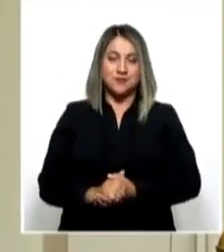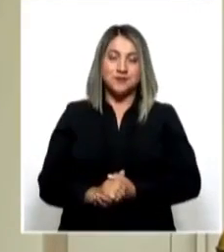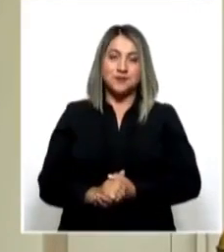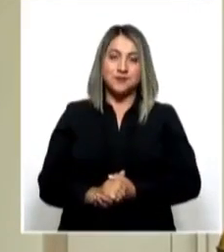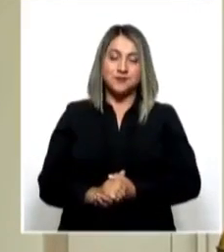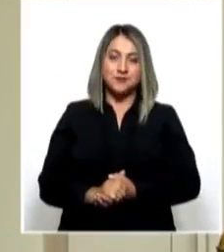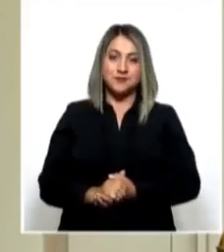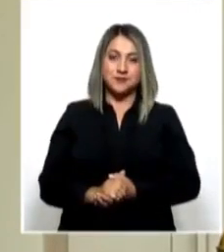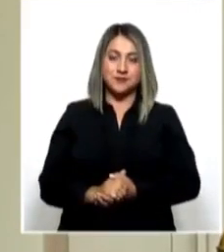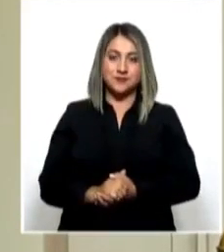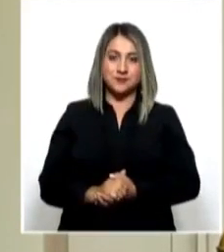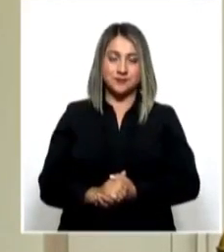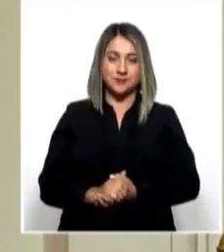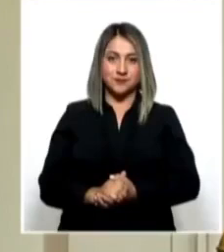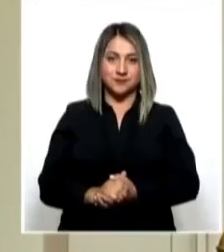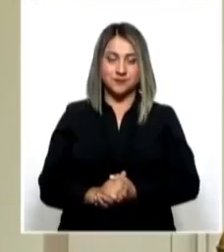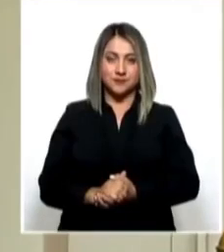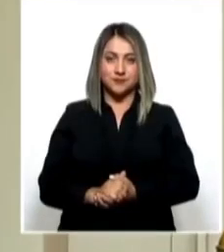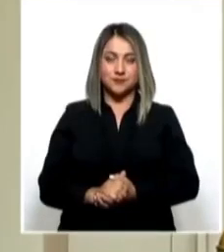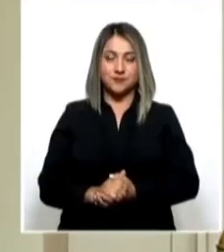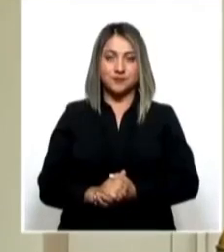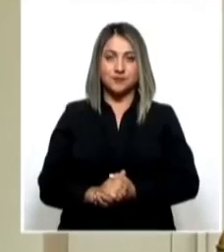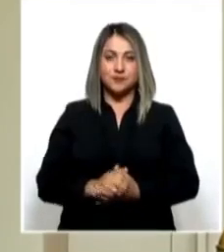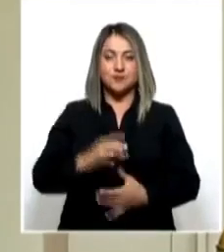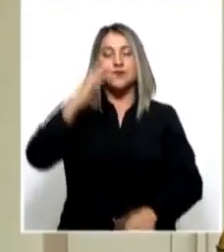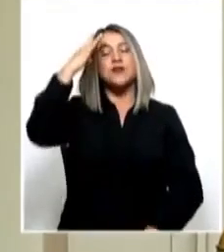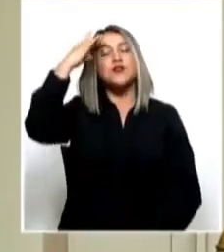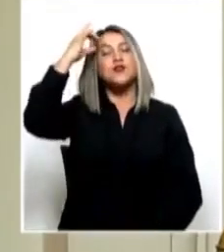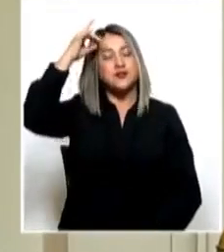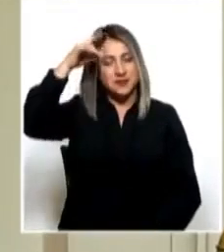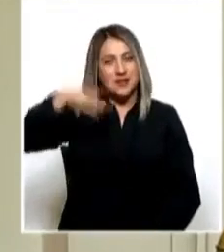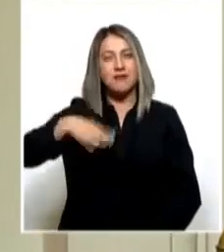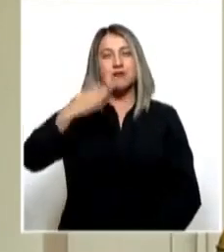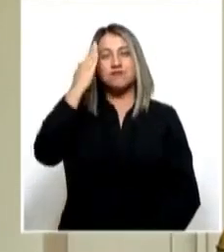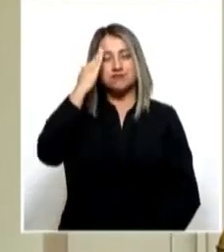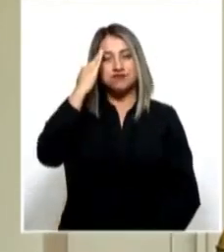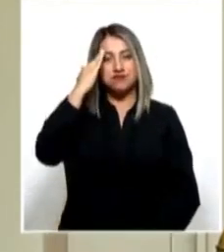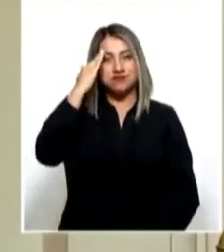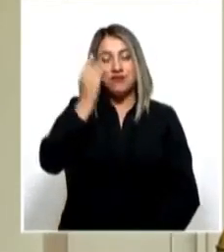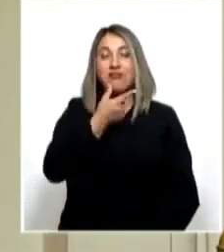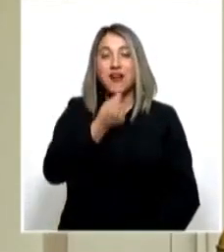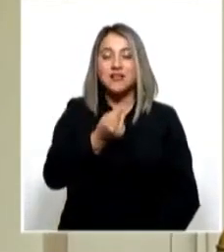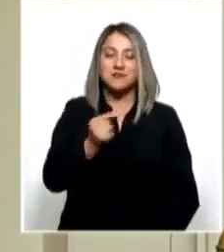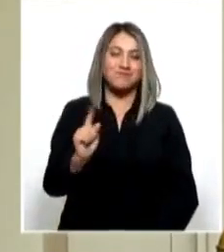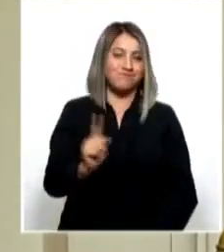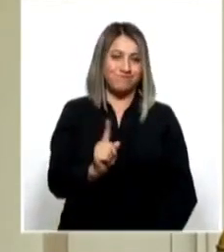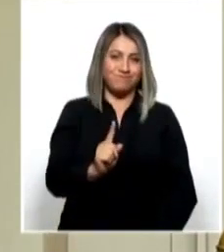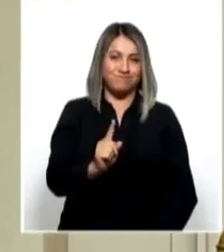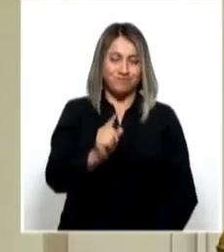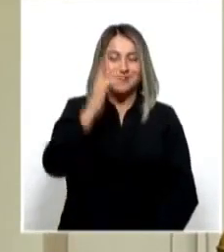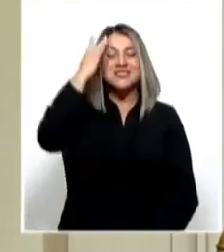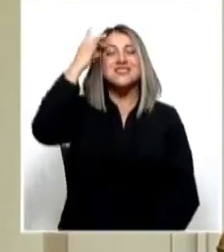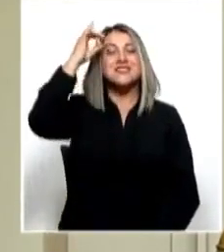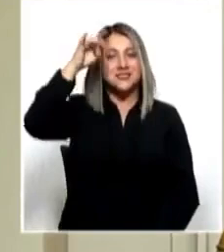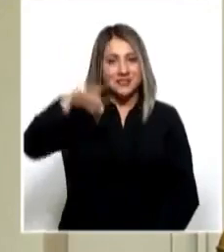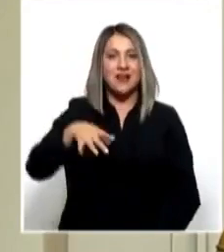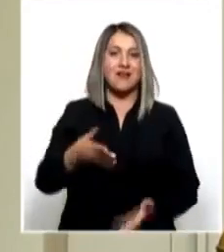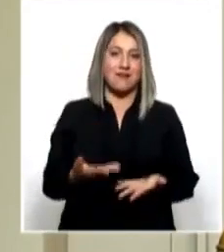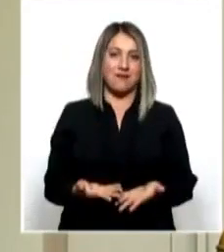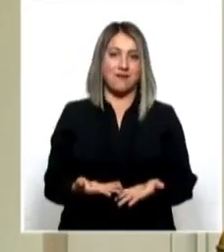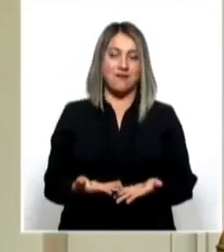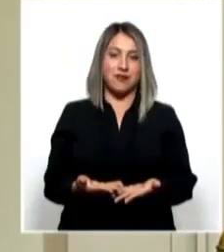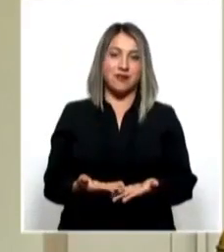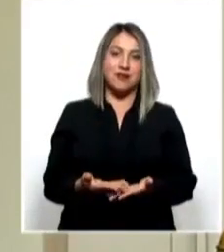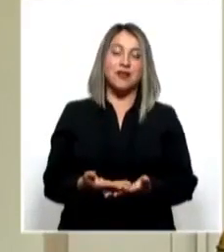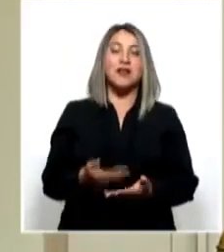Sé, y todo Chile está consciente, que no ha sido fácil. Y es que,